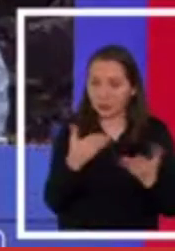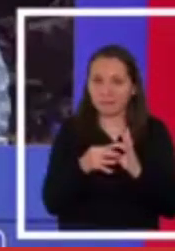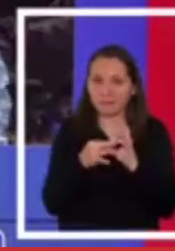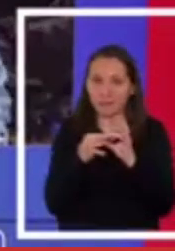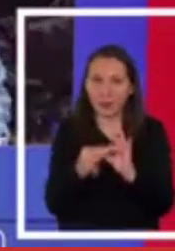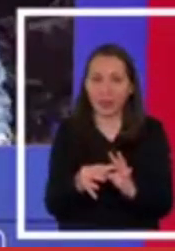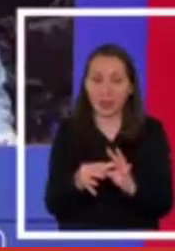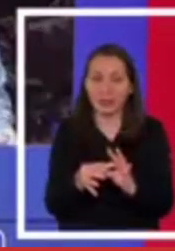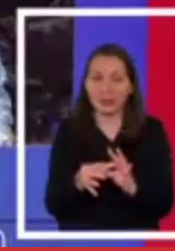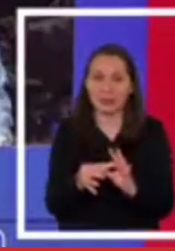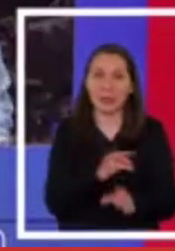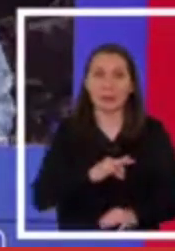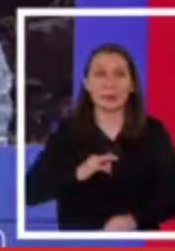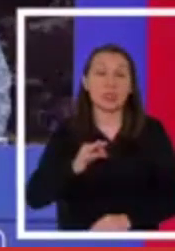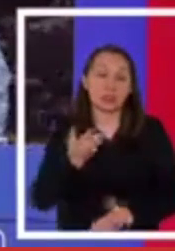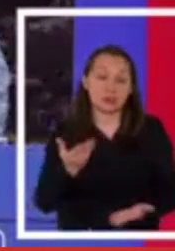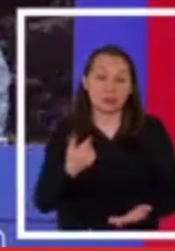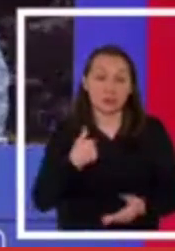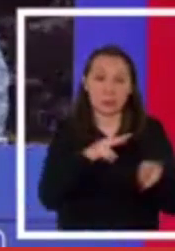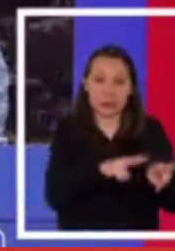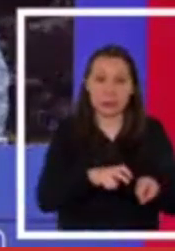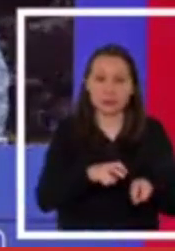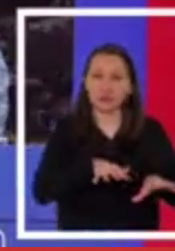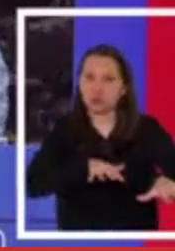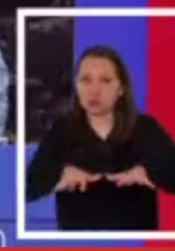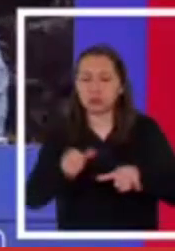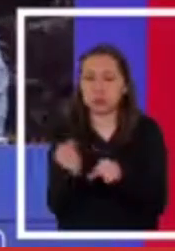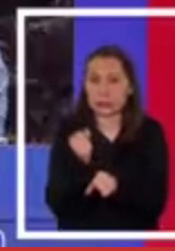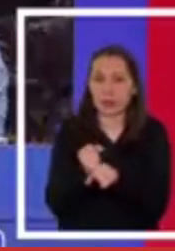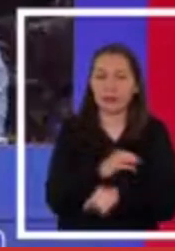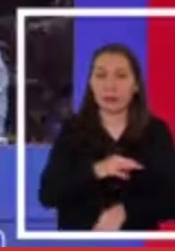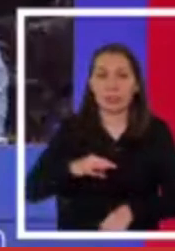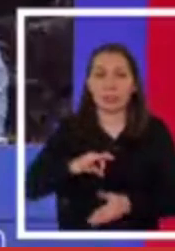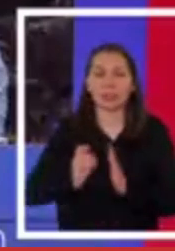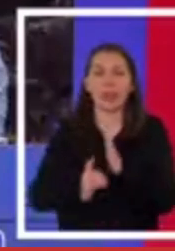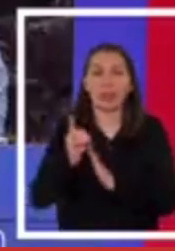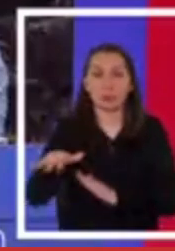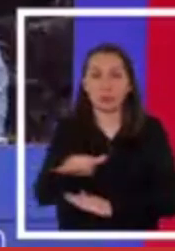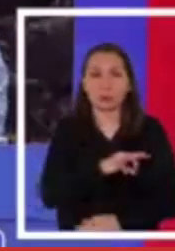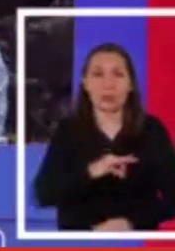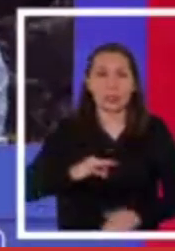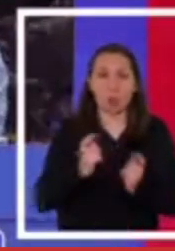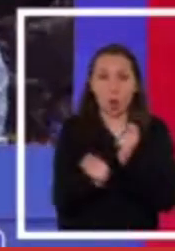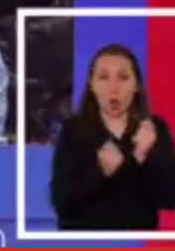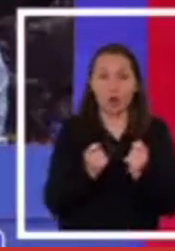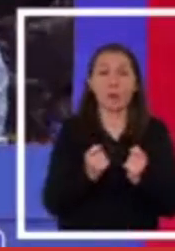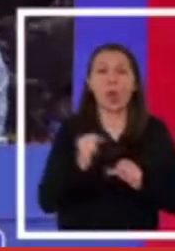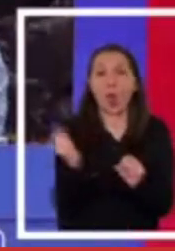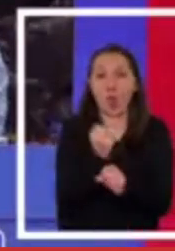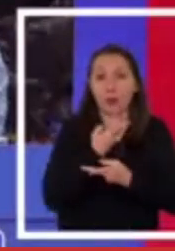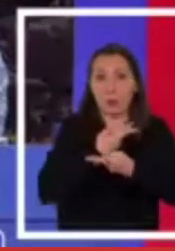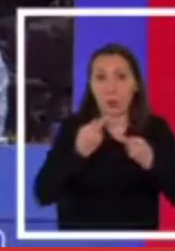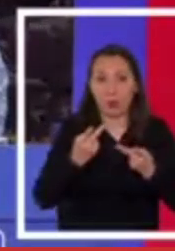agradecer por ministro de agricultura la proactividad del Ministerio de Desarrollo Social del Ministerio de economía de Obras